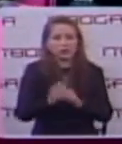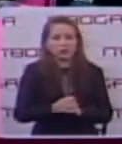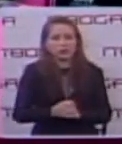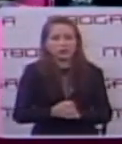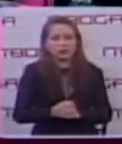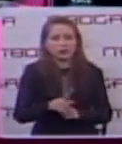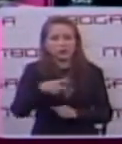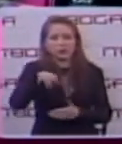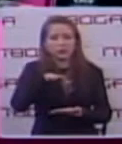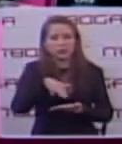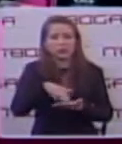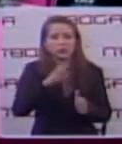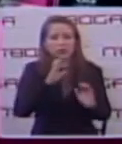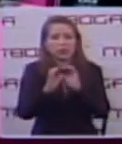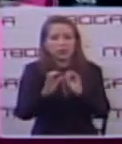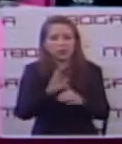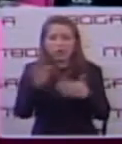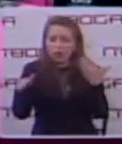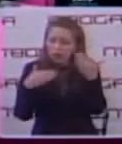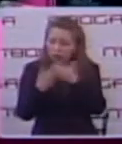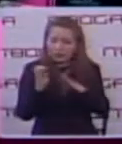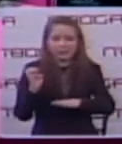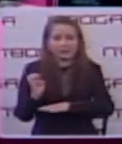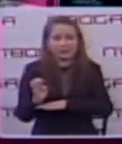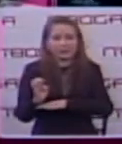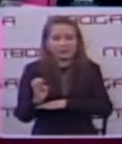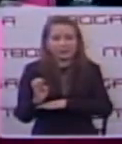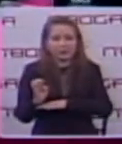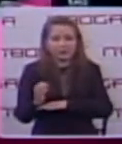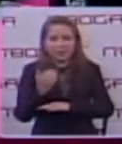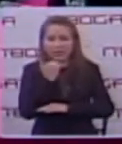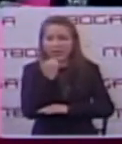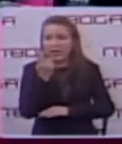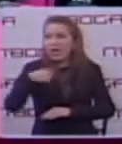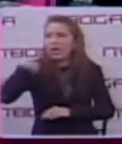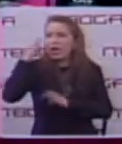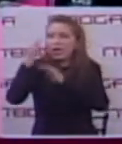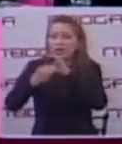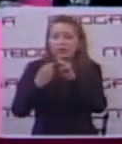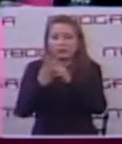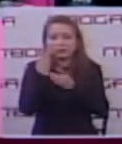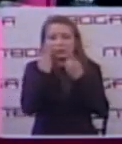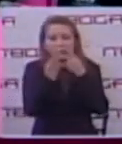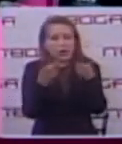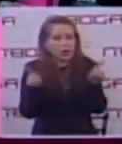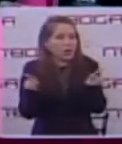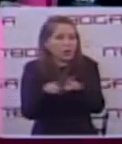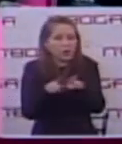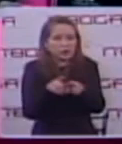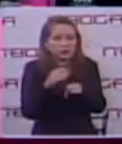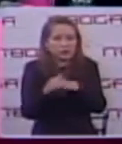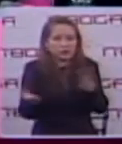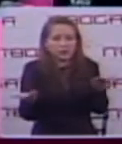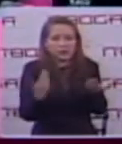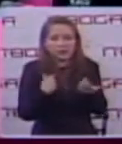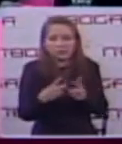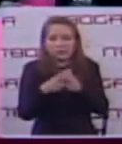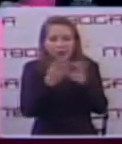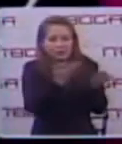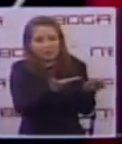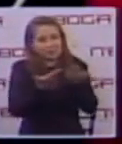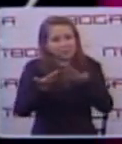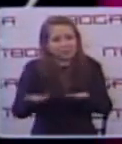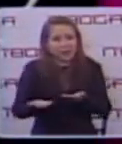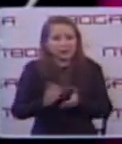a los estudiantes de comunicación de todo el país. Si alguien del mundo nos está viendo igualmente, estamos prestos a